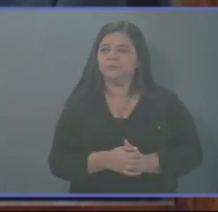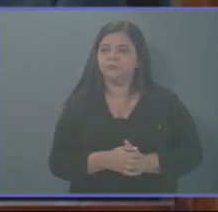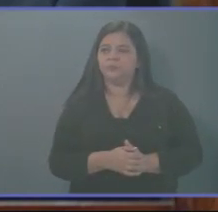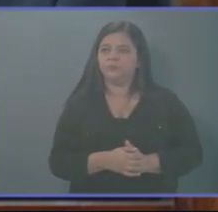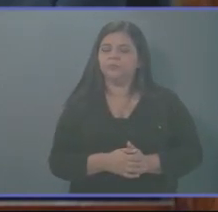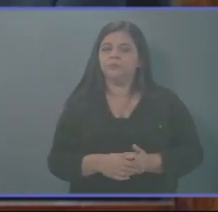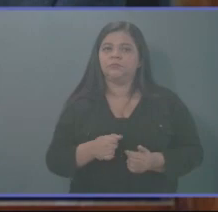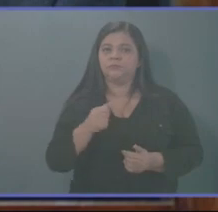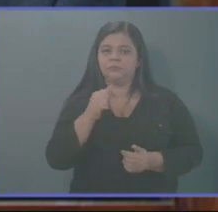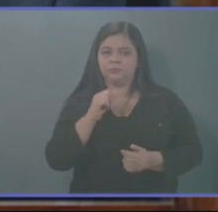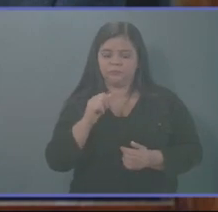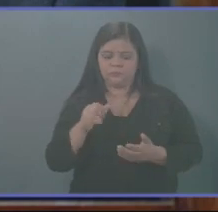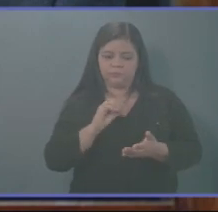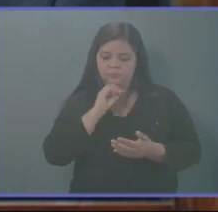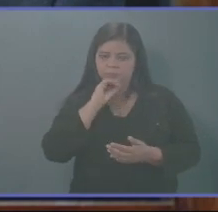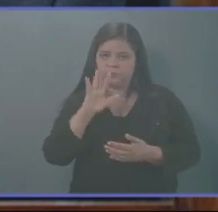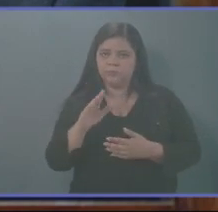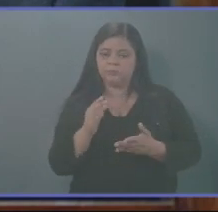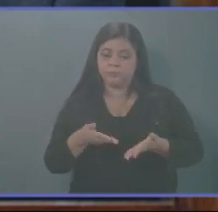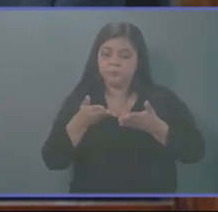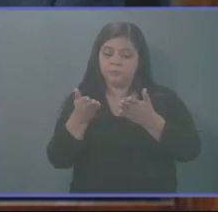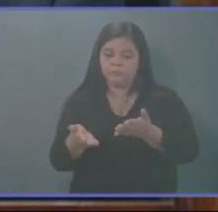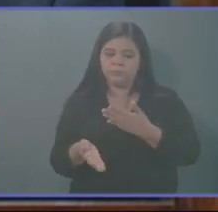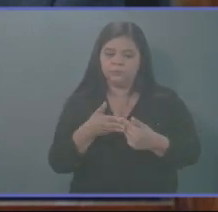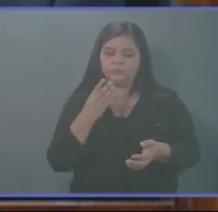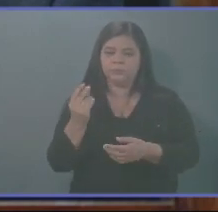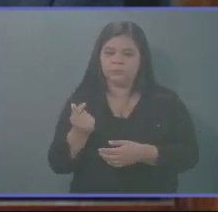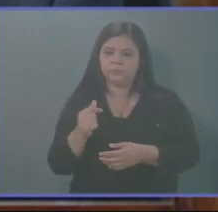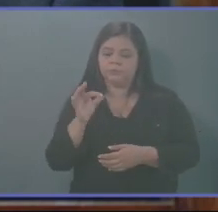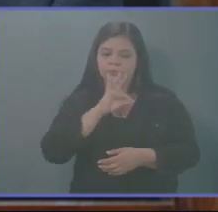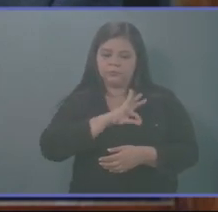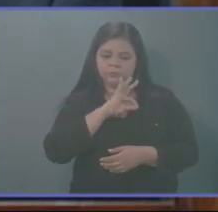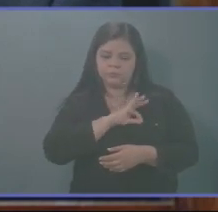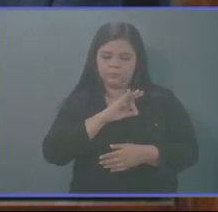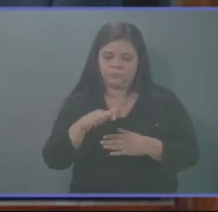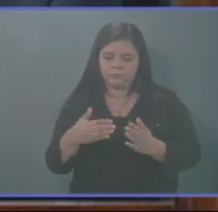El verbo rector: promuevan, ayuden, faciliten o favorezcan.